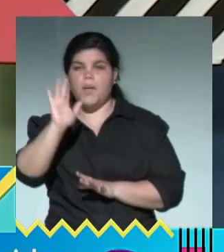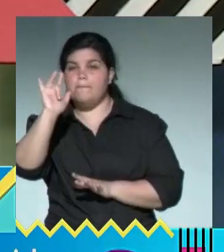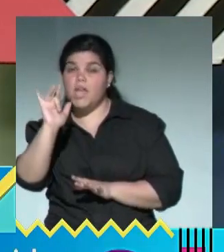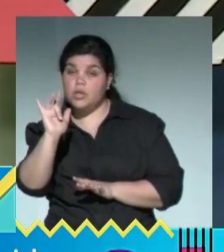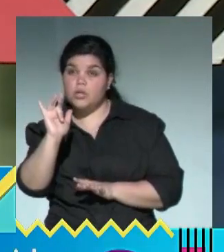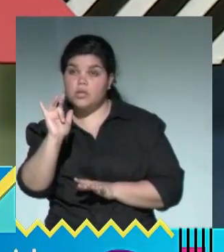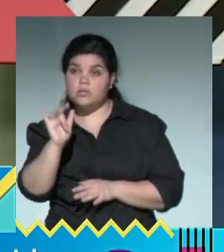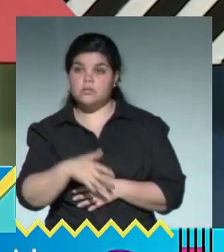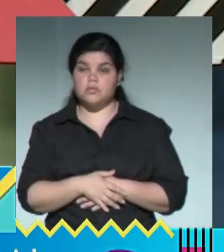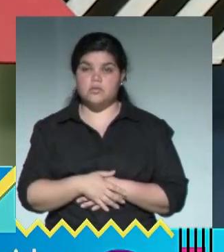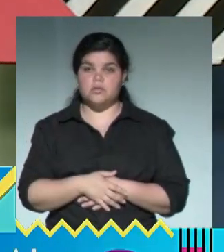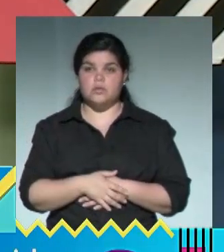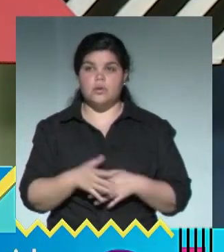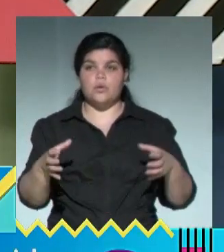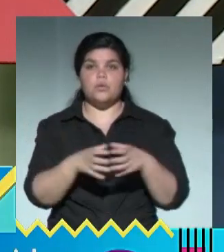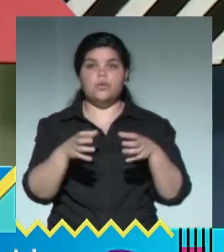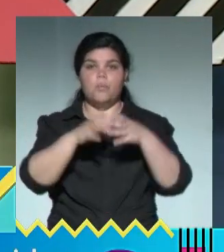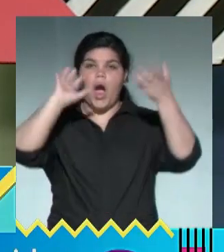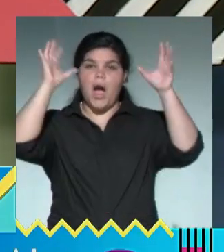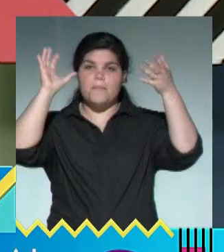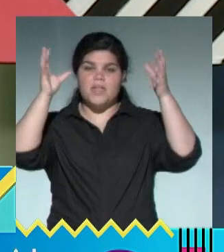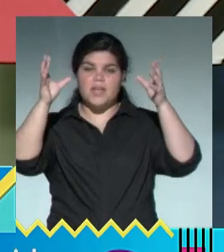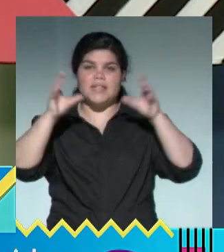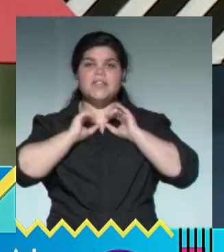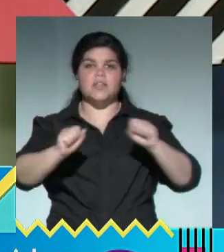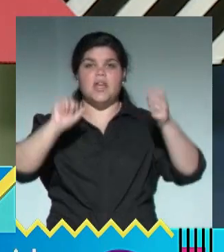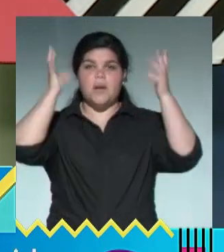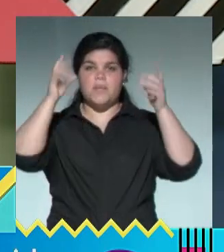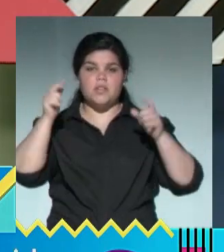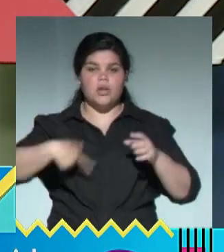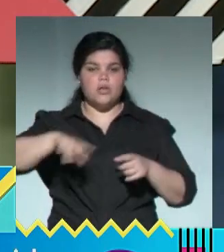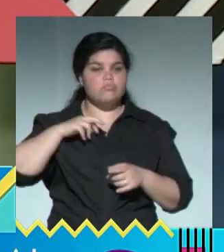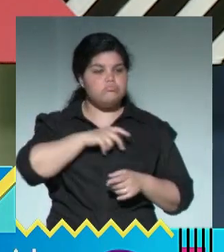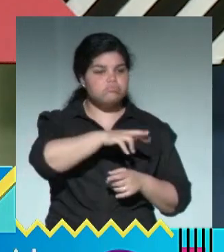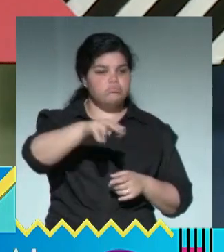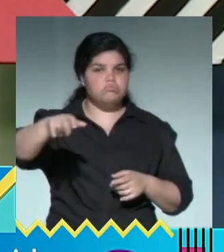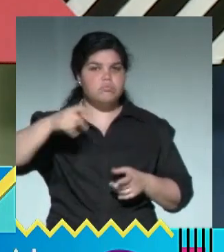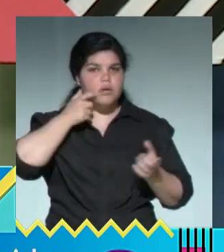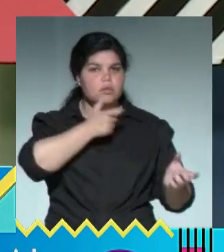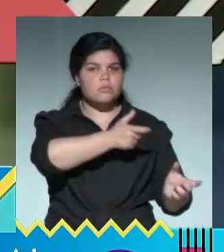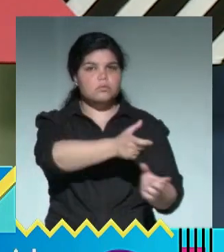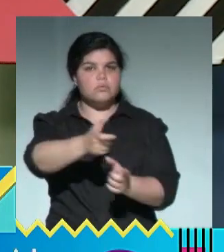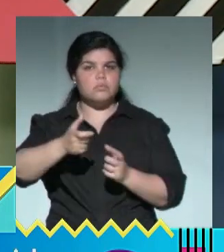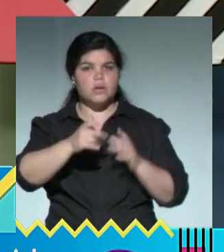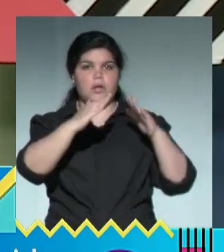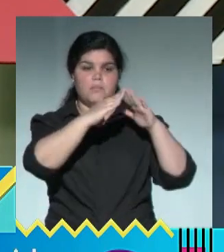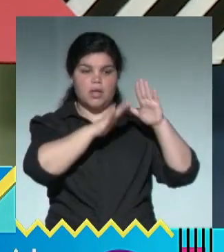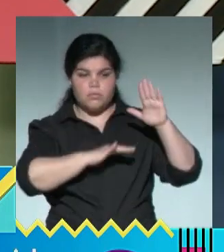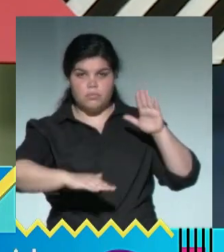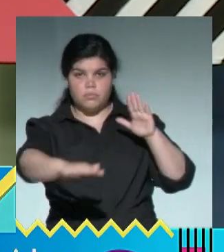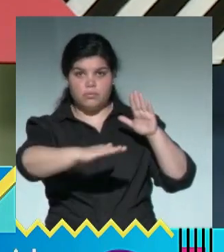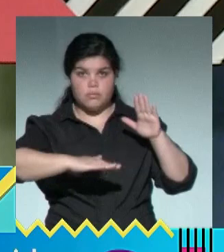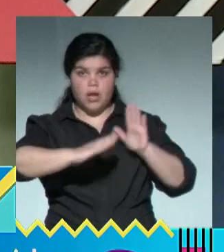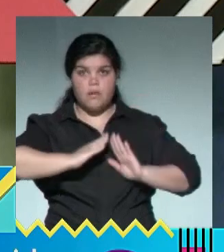la Unidad de Evaluaciones Ambientales de la Secretaría de Ambiente realizó una inspección ocular y in situ en los distintos lugares del Piedemonte,